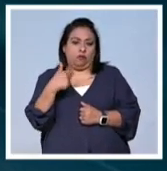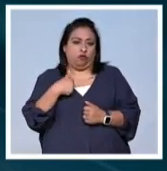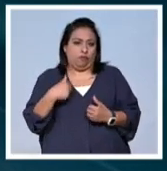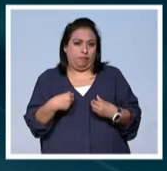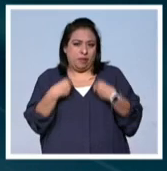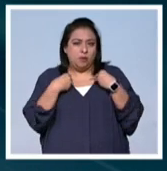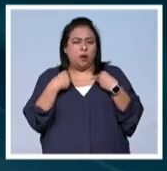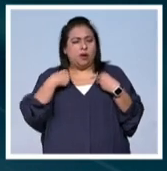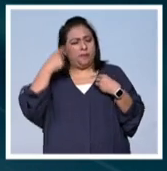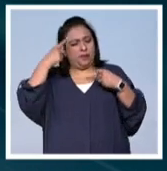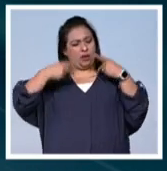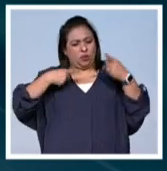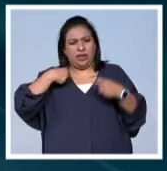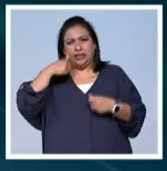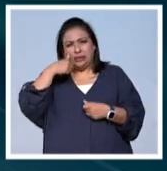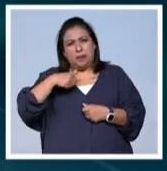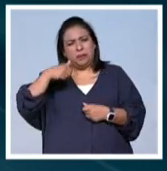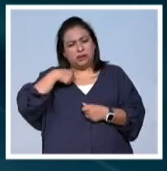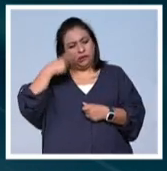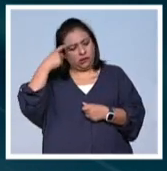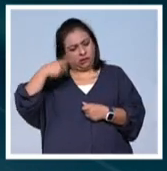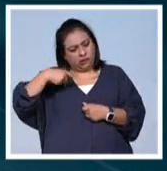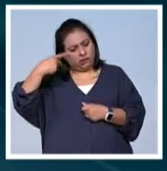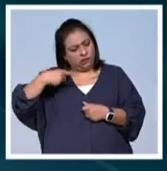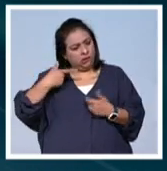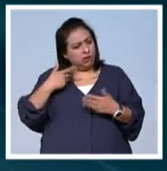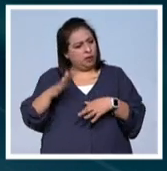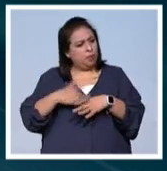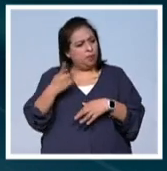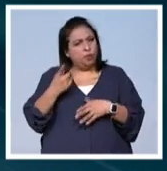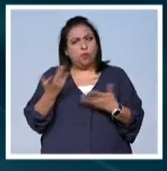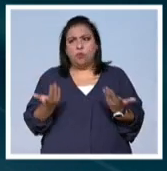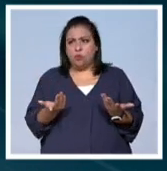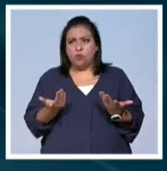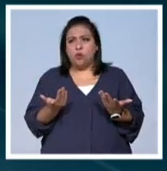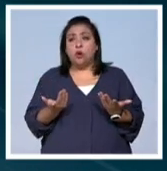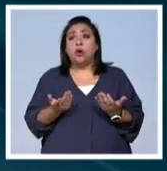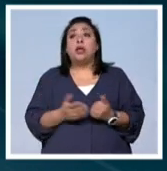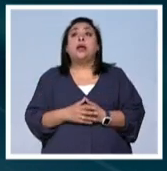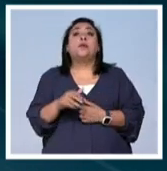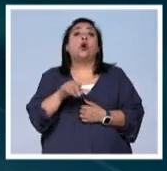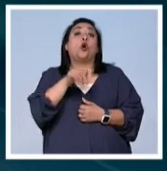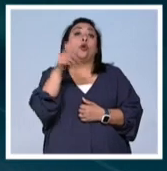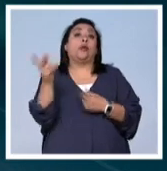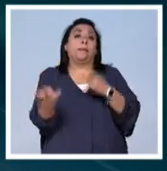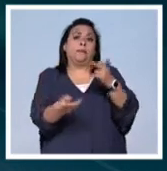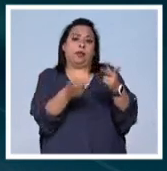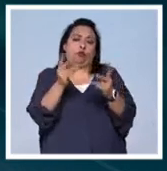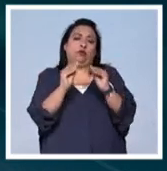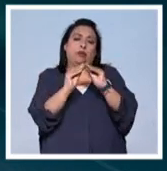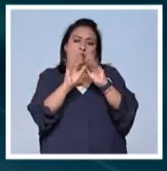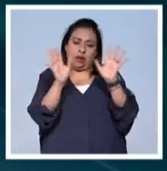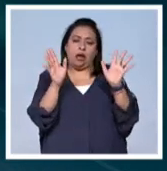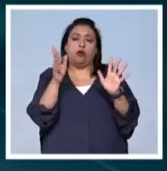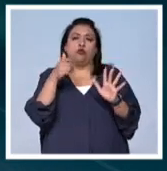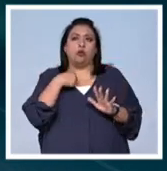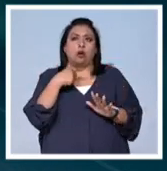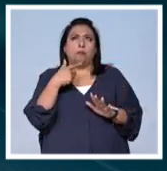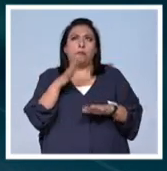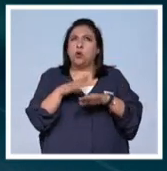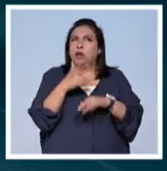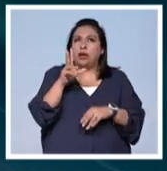vivos es justo estamos preguntando como todo el tiempo no Y preguntarnos por qué no y otra de las preguntas Claro que que hay que hacerse es por